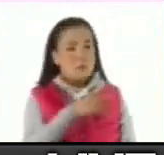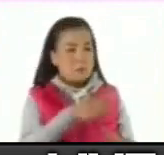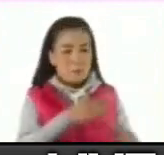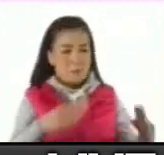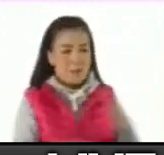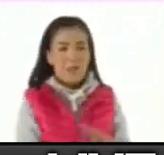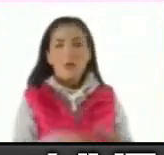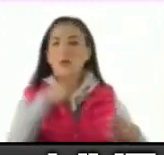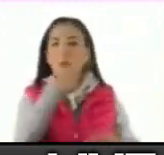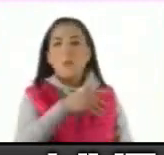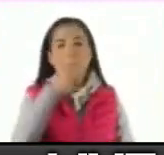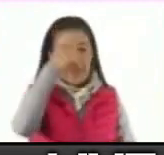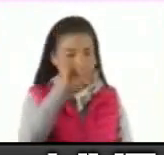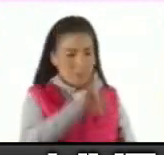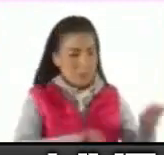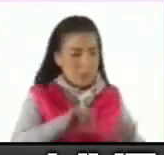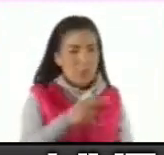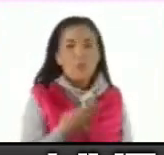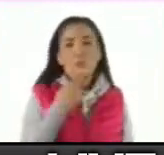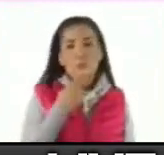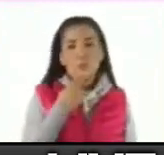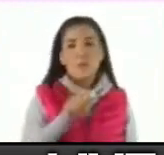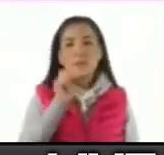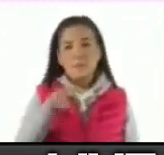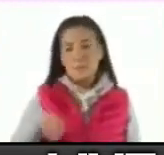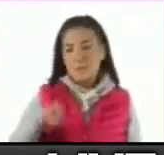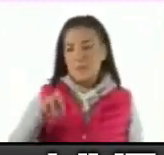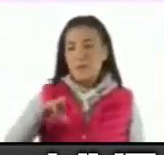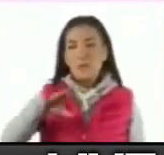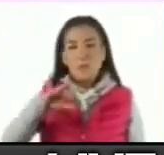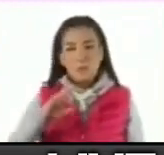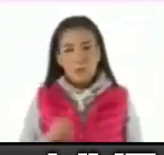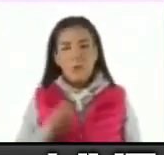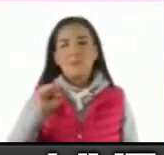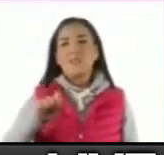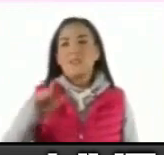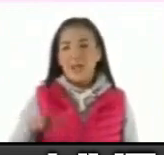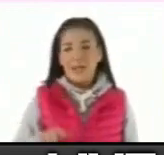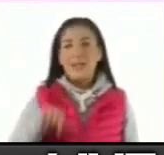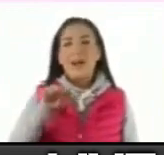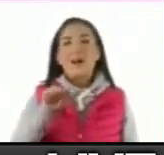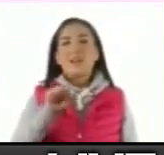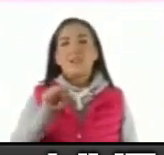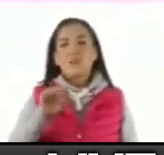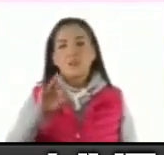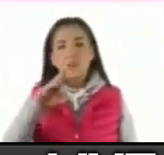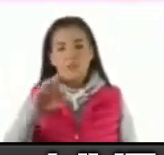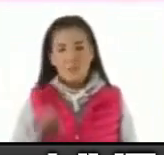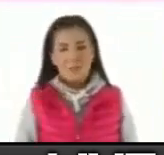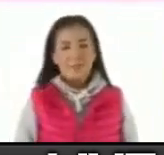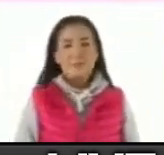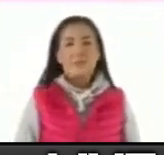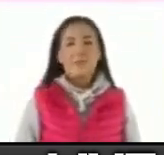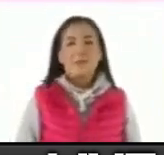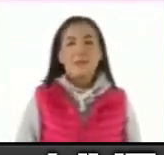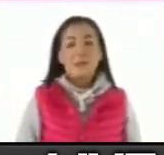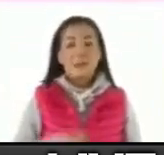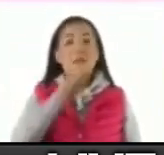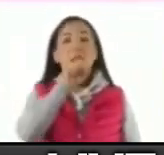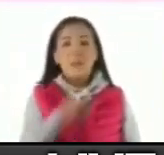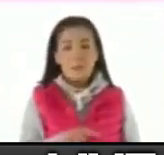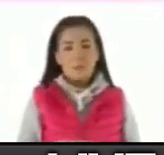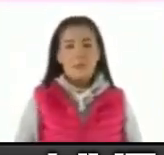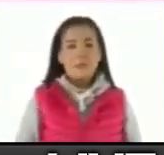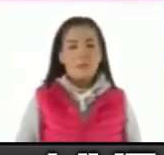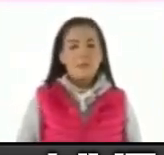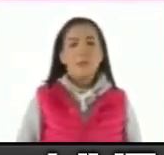nuestra composición, los cuales eran mercurio, la sal y azufre. A su vez, los